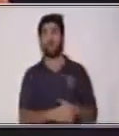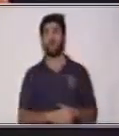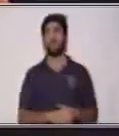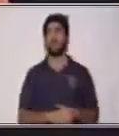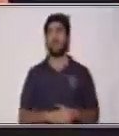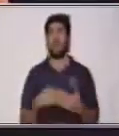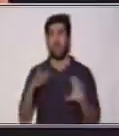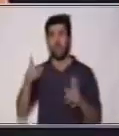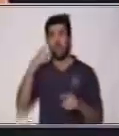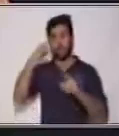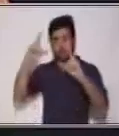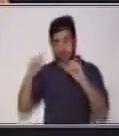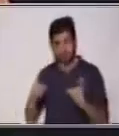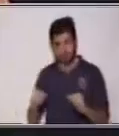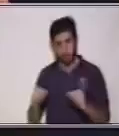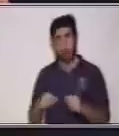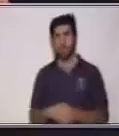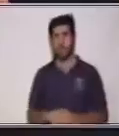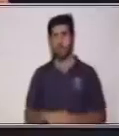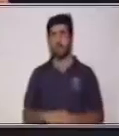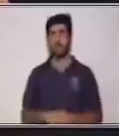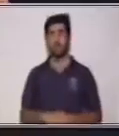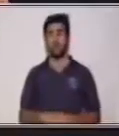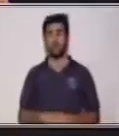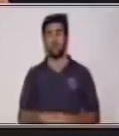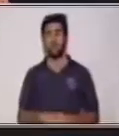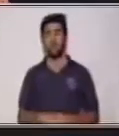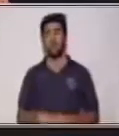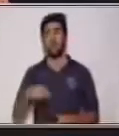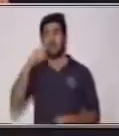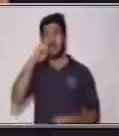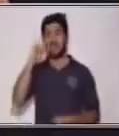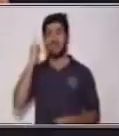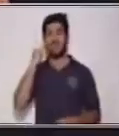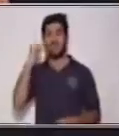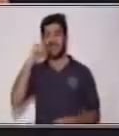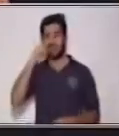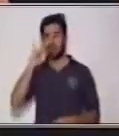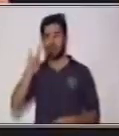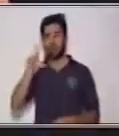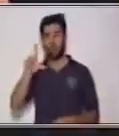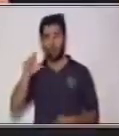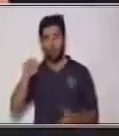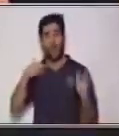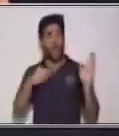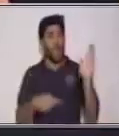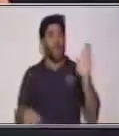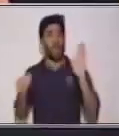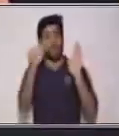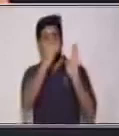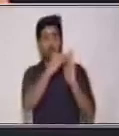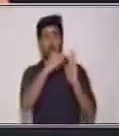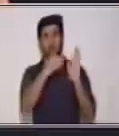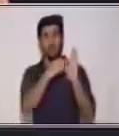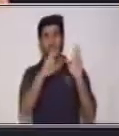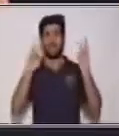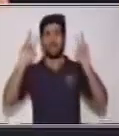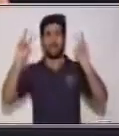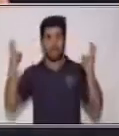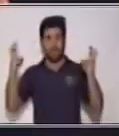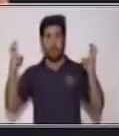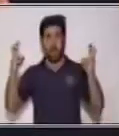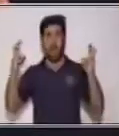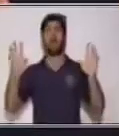nosotros, vamos a ver cuál otro, el título. Muy bien. Y dice que el título es